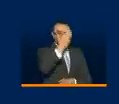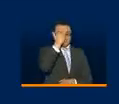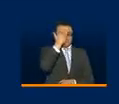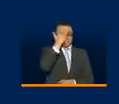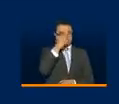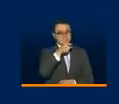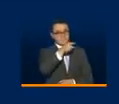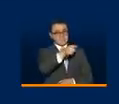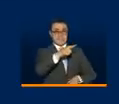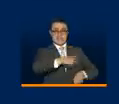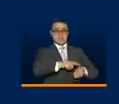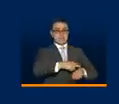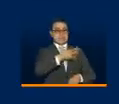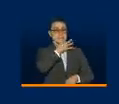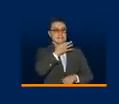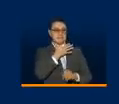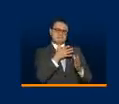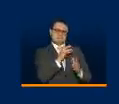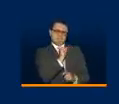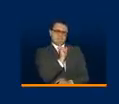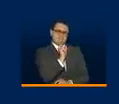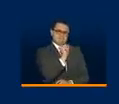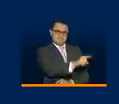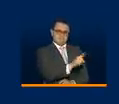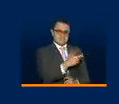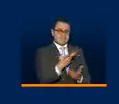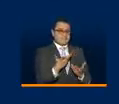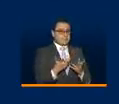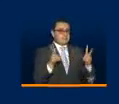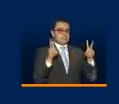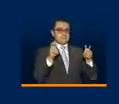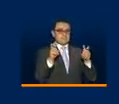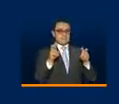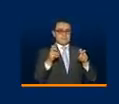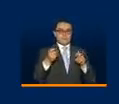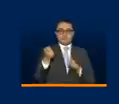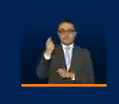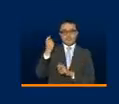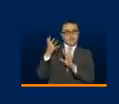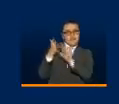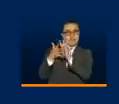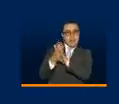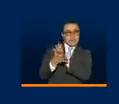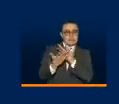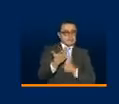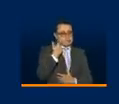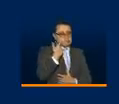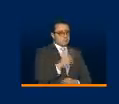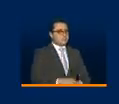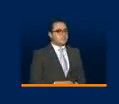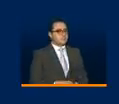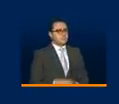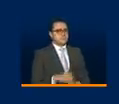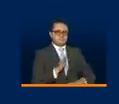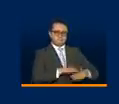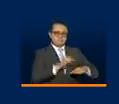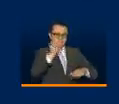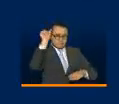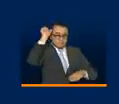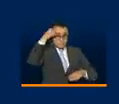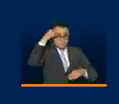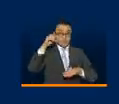está con el tiempo limitado, pero yo no puedo dejar de hacer esa pregunta frente a esa última frase que usted dice, simplemente para recordarle también desde el